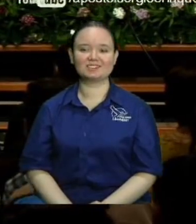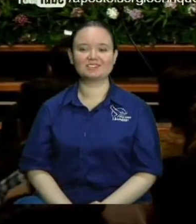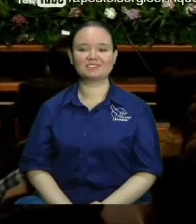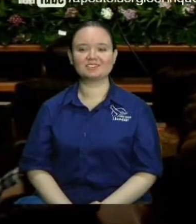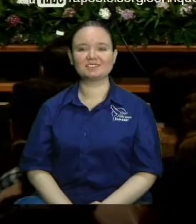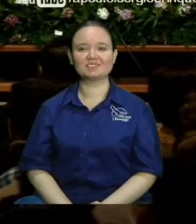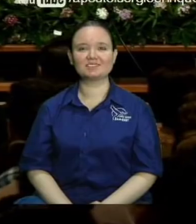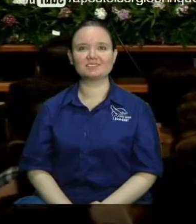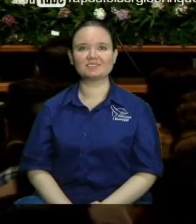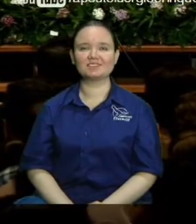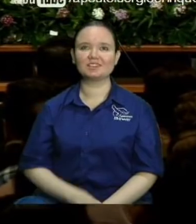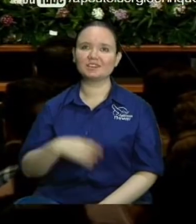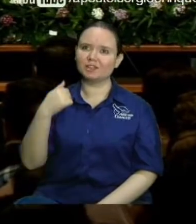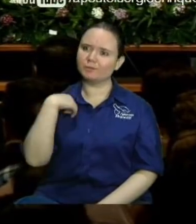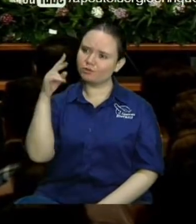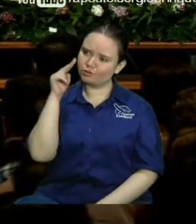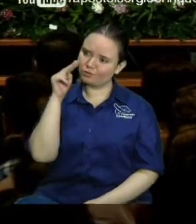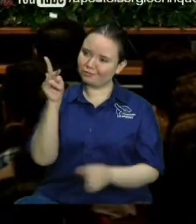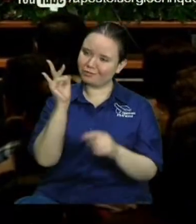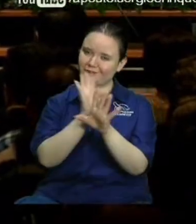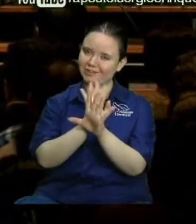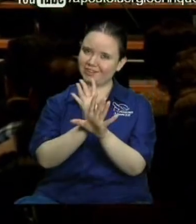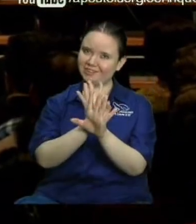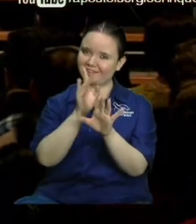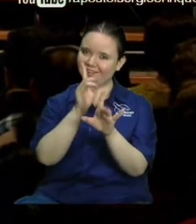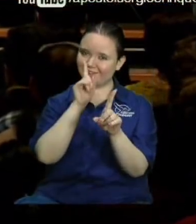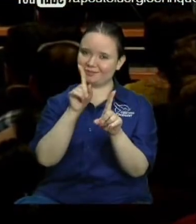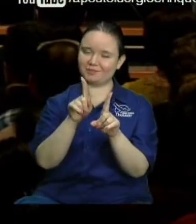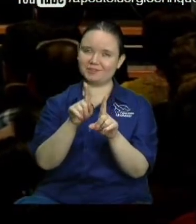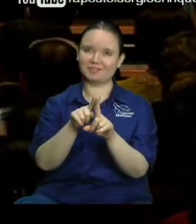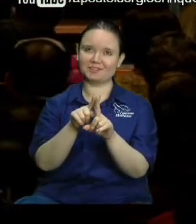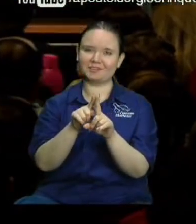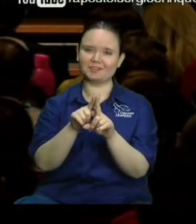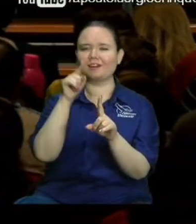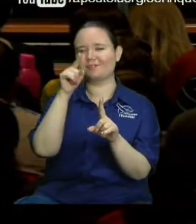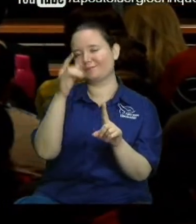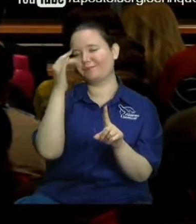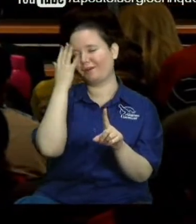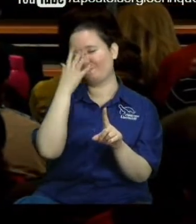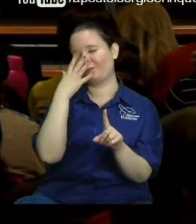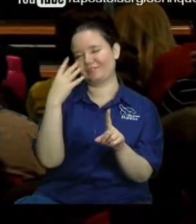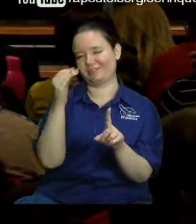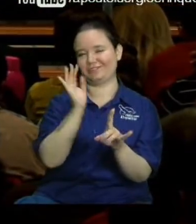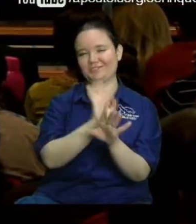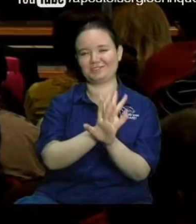Pero yo los miro en la tele, hermanos. Salen chulos ustedes en la tele.